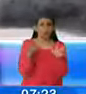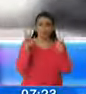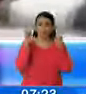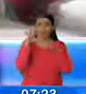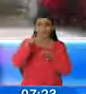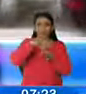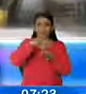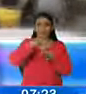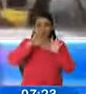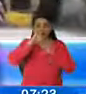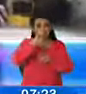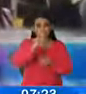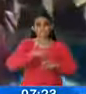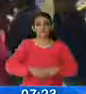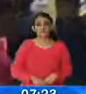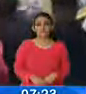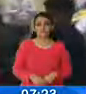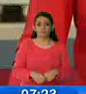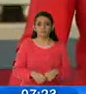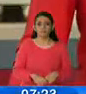electoral.